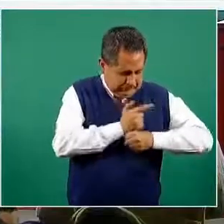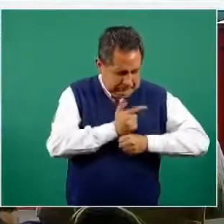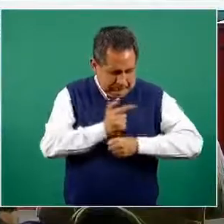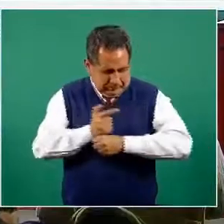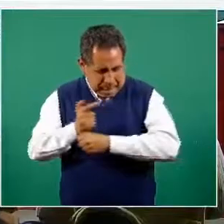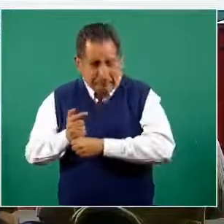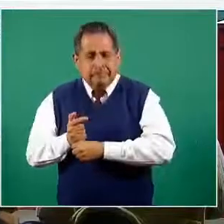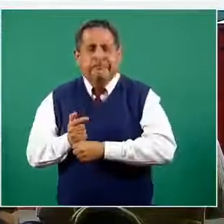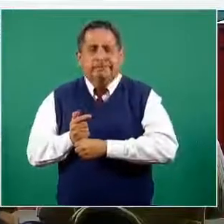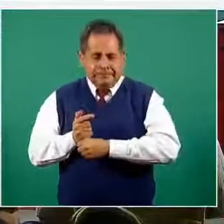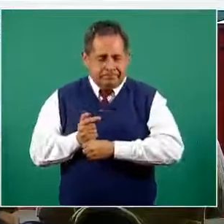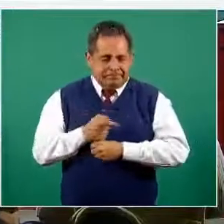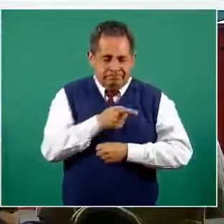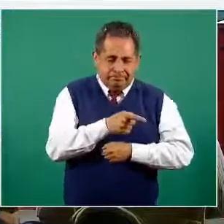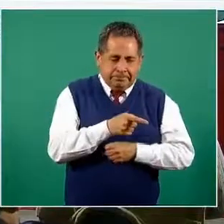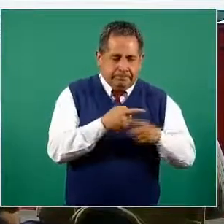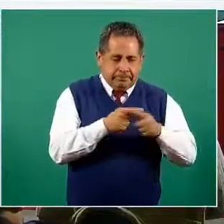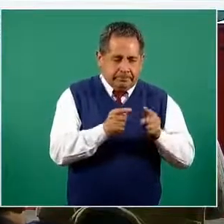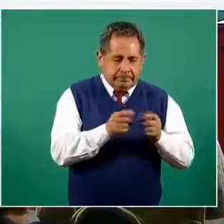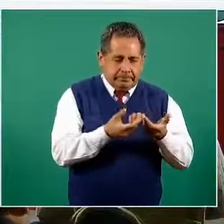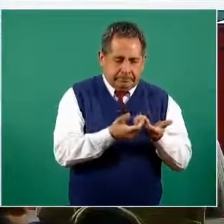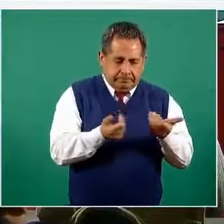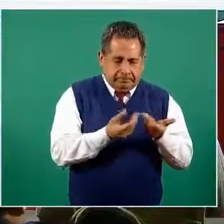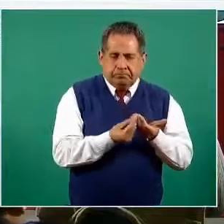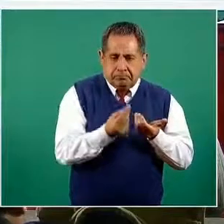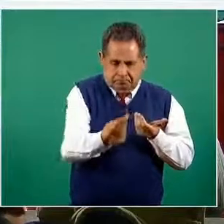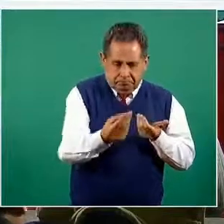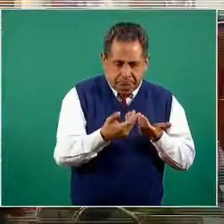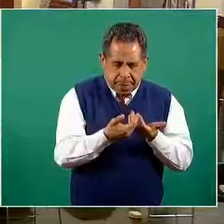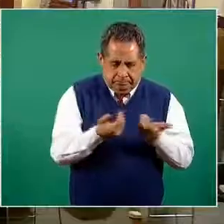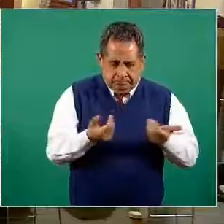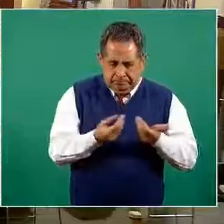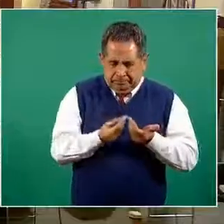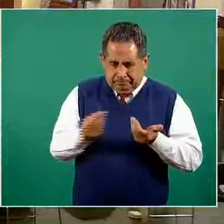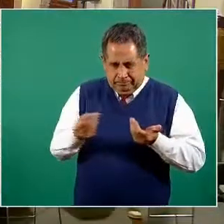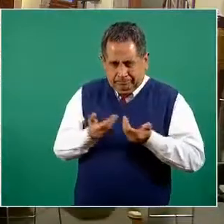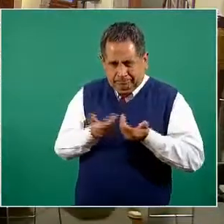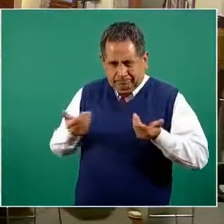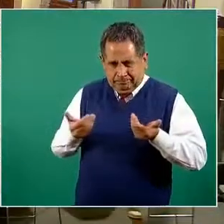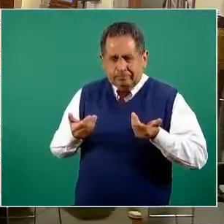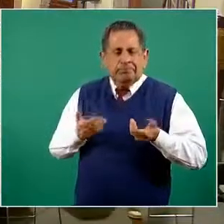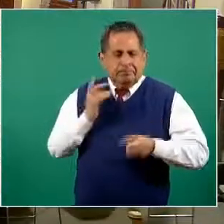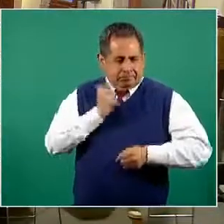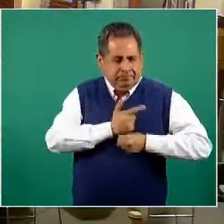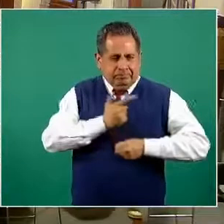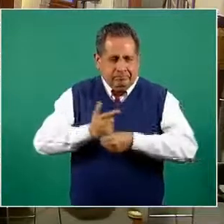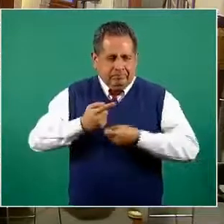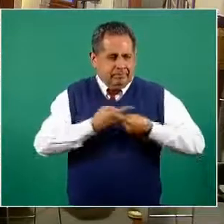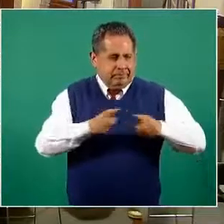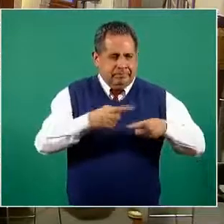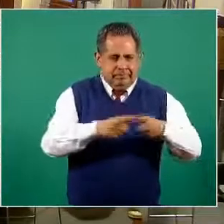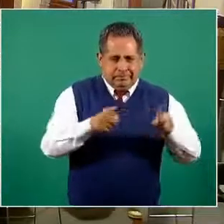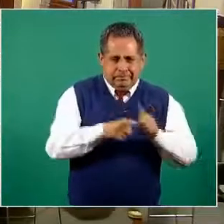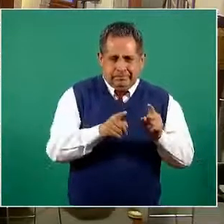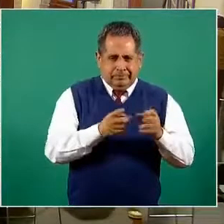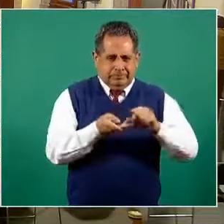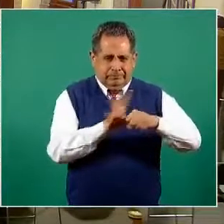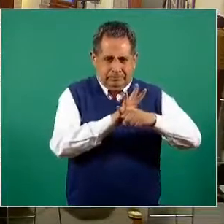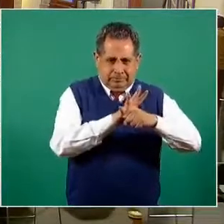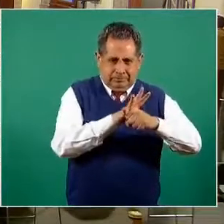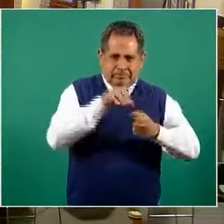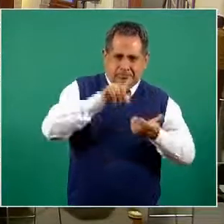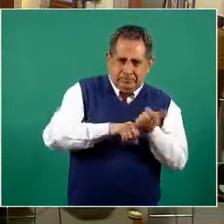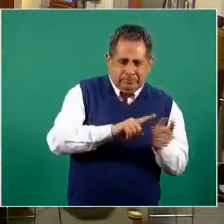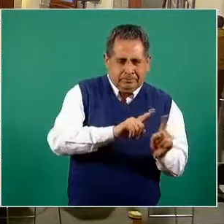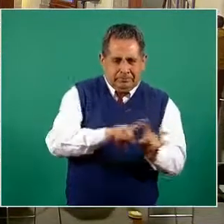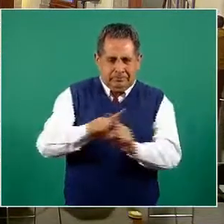realizado diferentes clasificaciones de este virus. Actualmente se ocupan principalmente dos, que son las que tengo aquí,